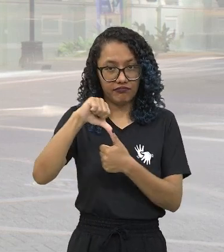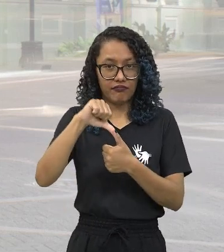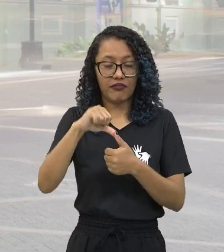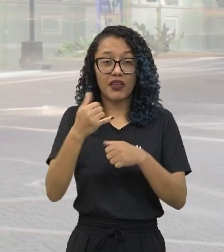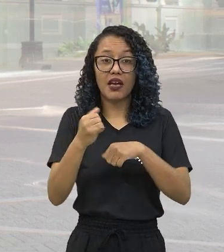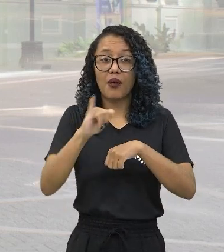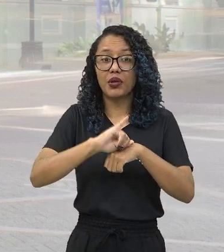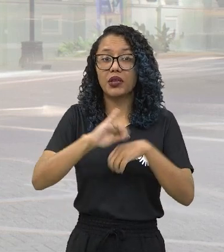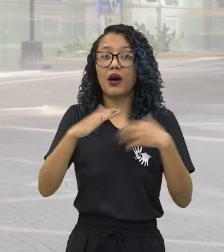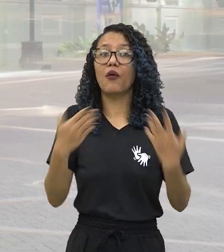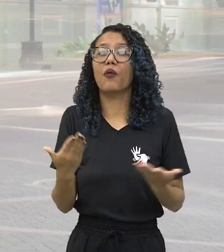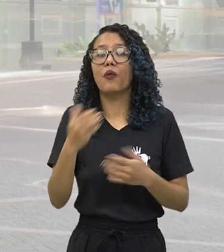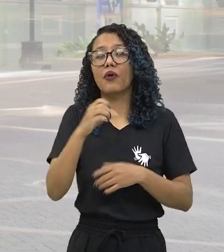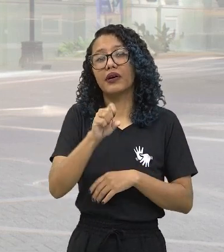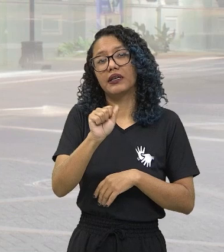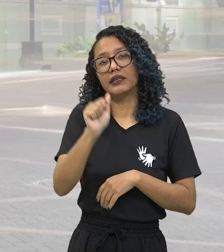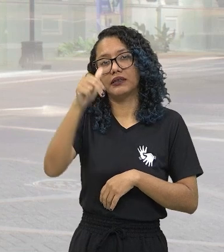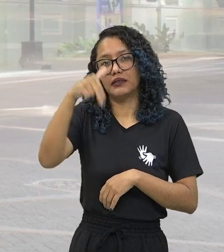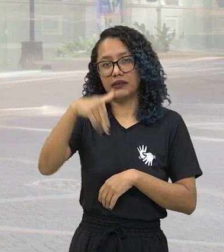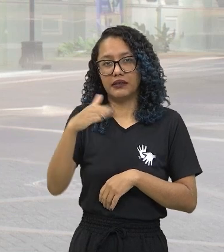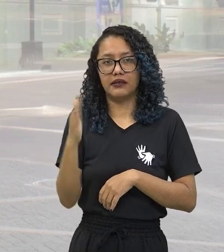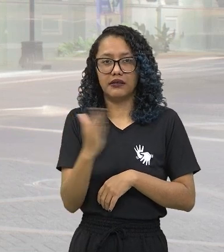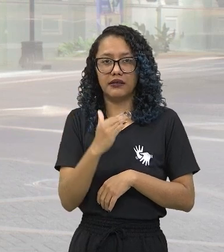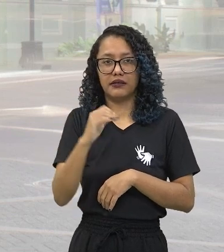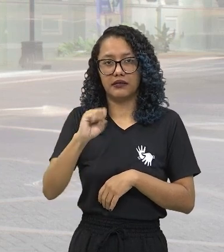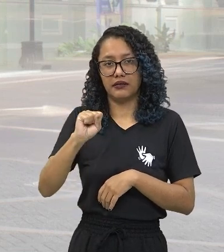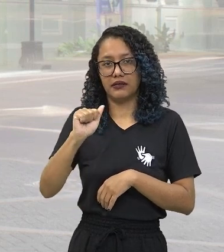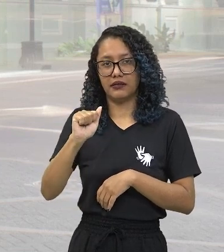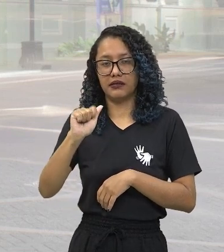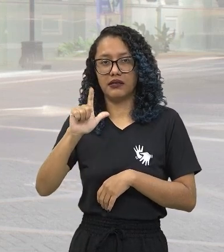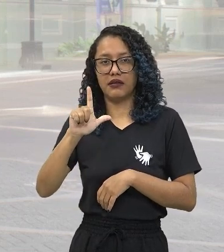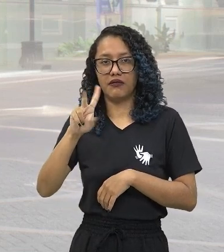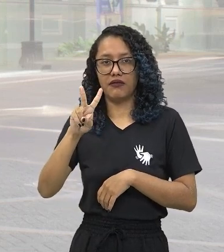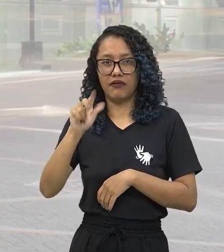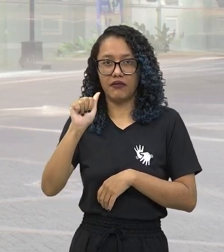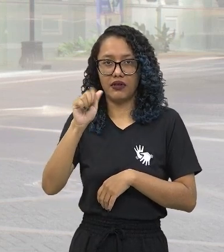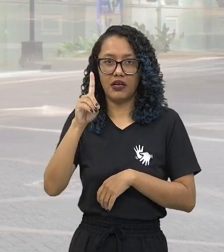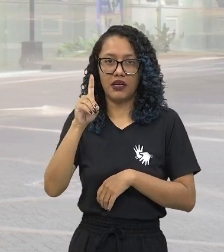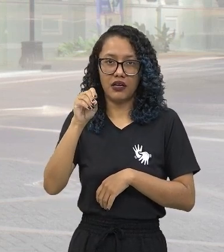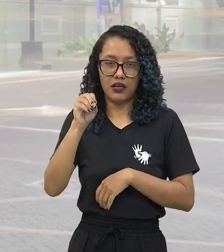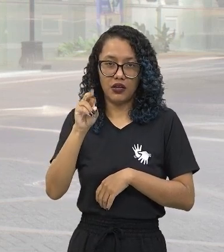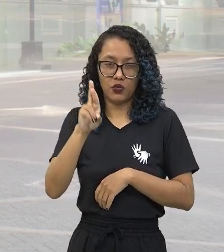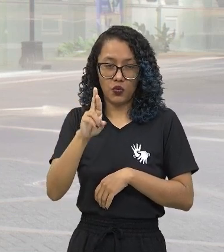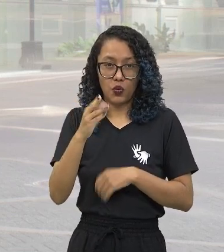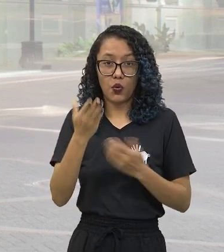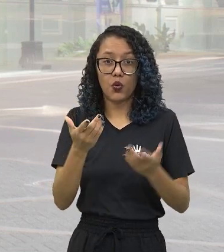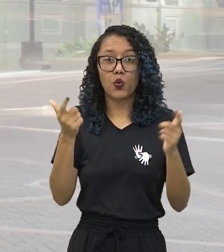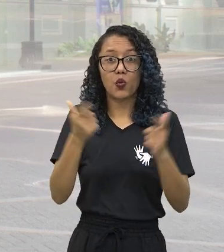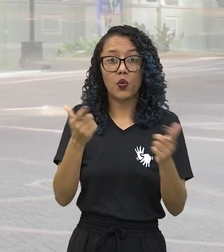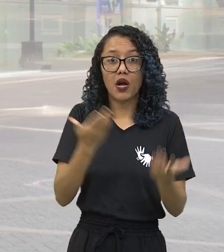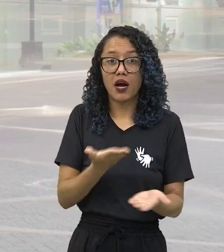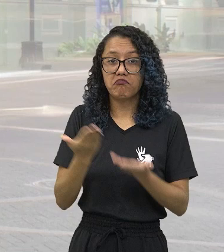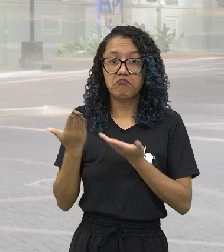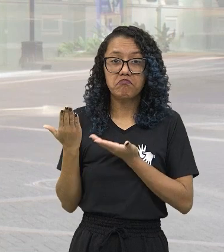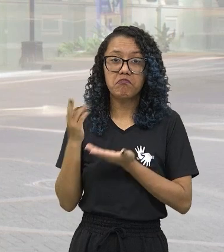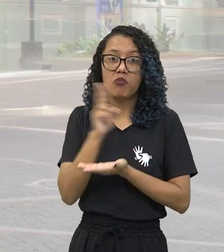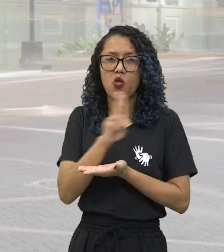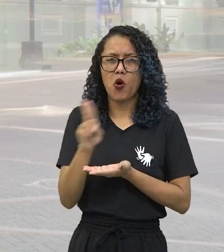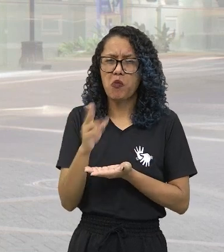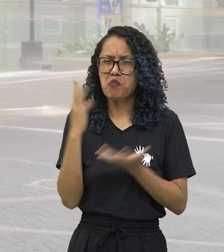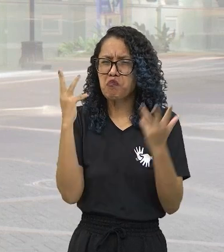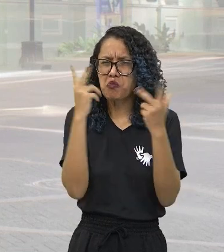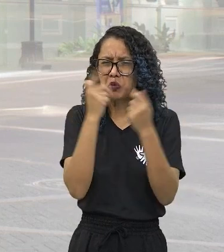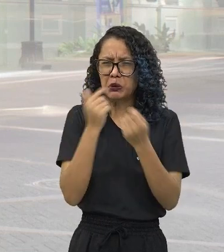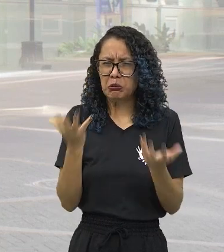San Salvador. E aqui nós estamos no Palácio Nacional Santa Tecla, ¿no? Muy hermoso, ¿no? Muy